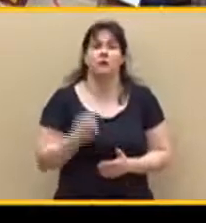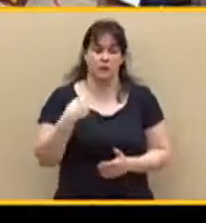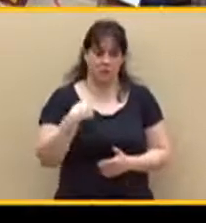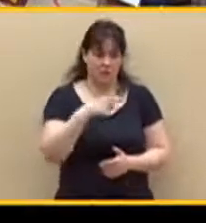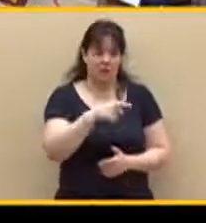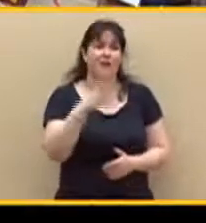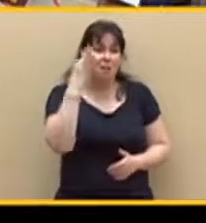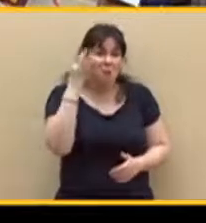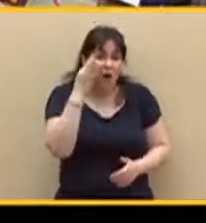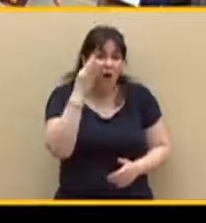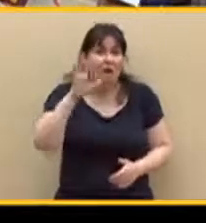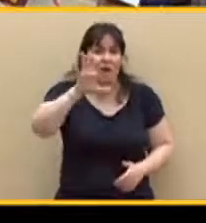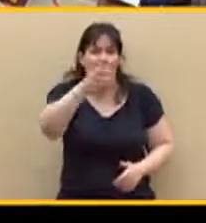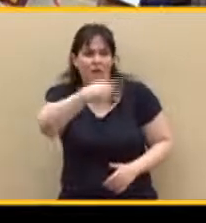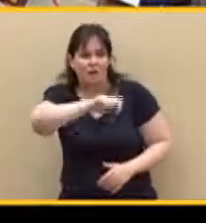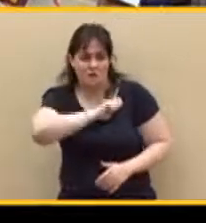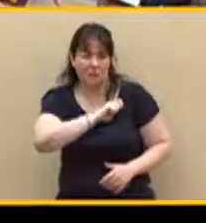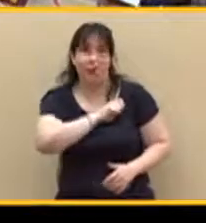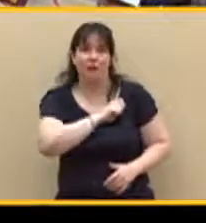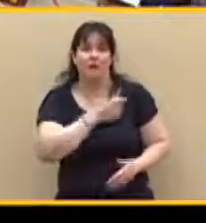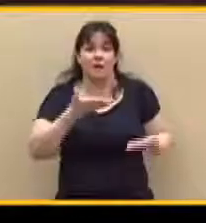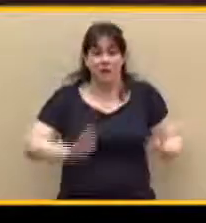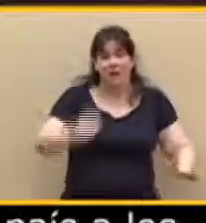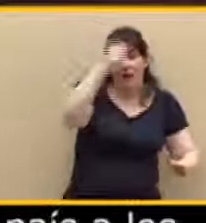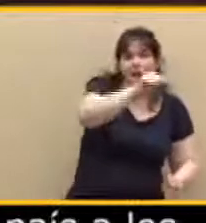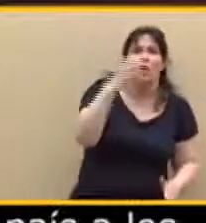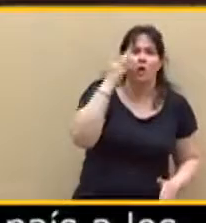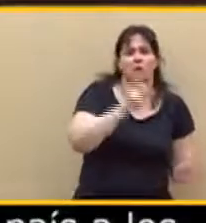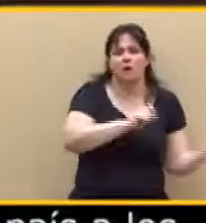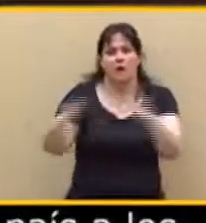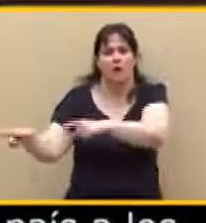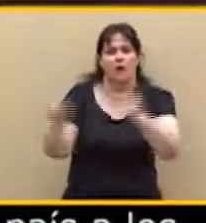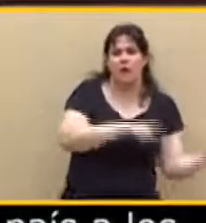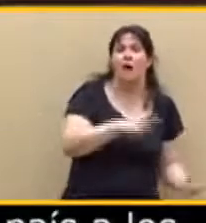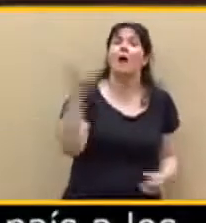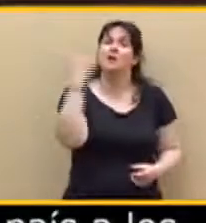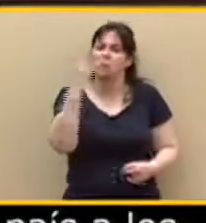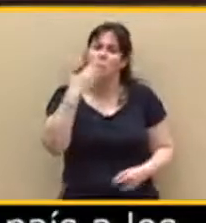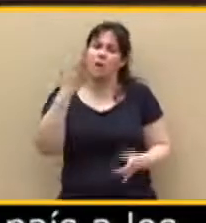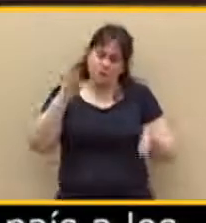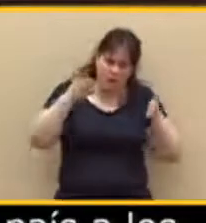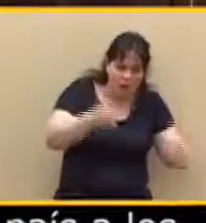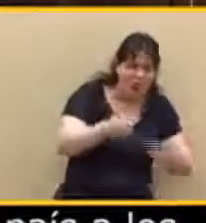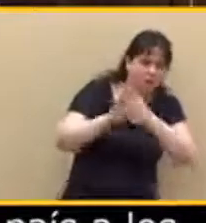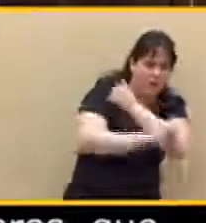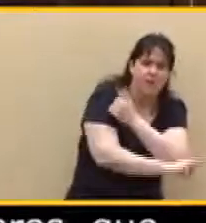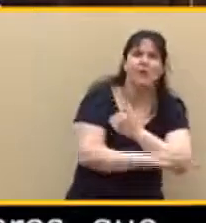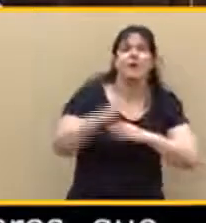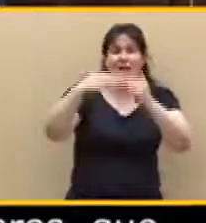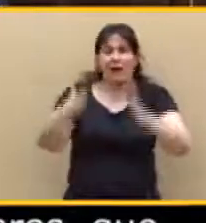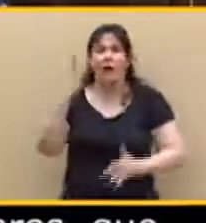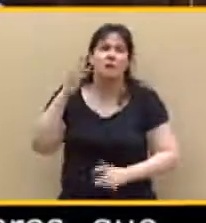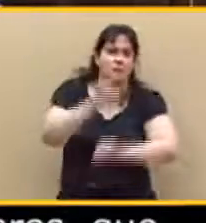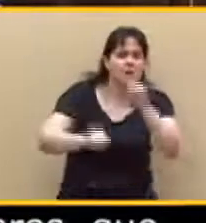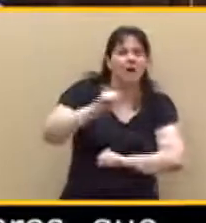de nuestro país a los hijos e hijas a la escuela, que les ayudan con los deberes, que limpian las casas y hacen la compra y van